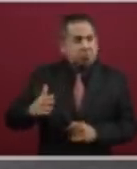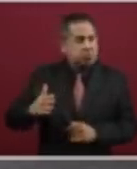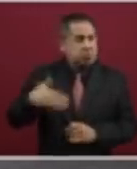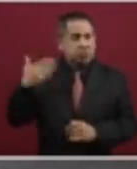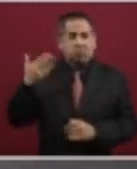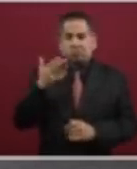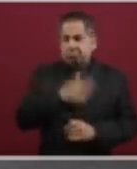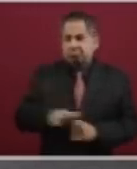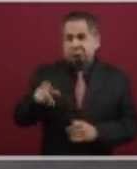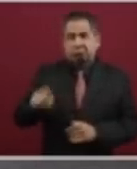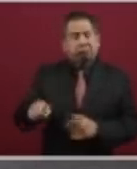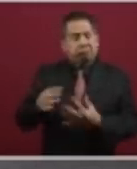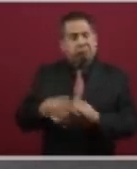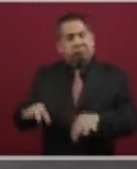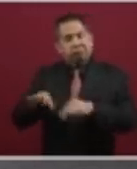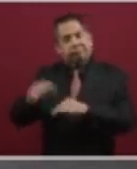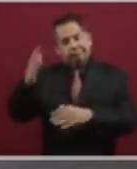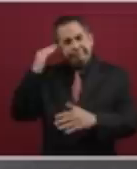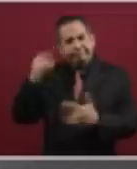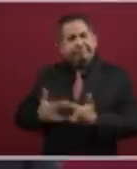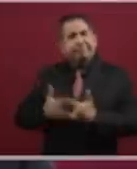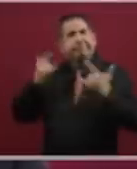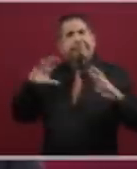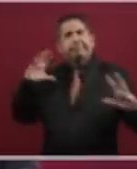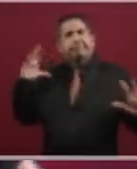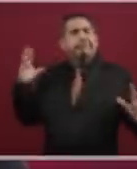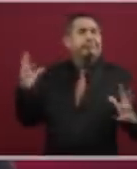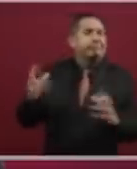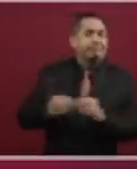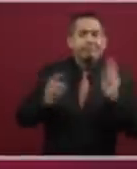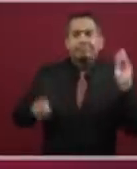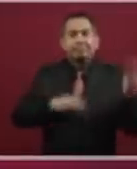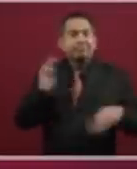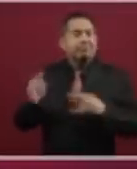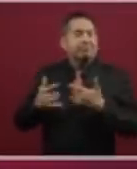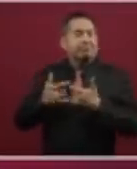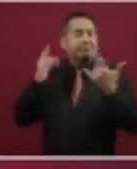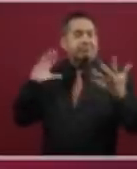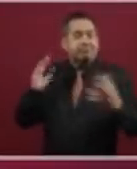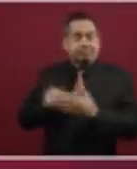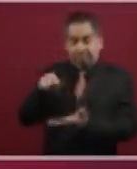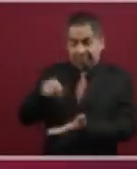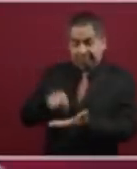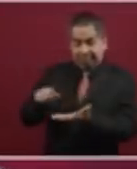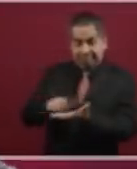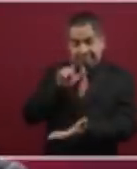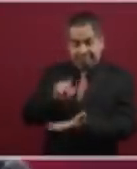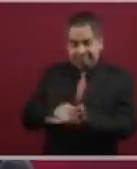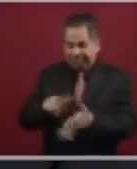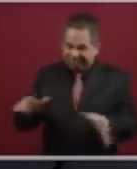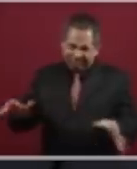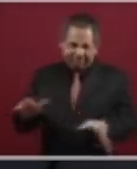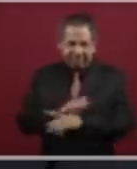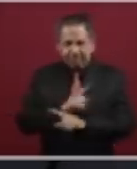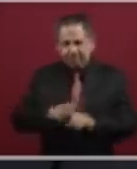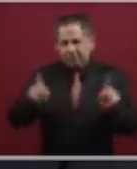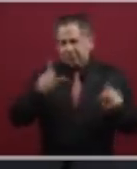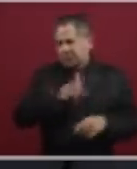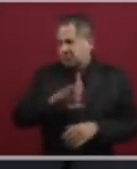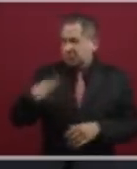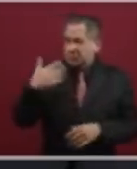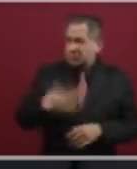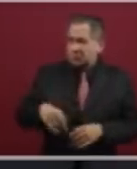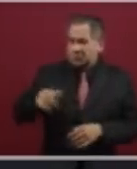que han habido en la historia de la humanidad. Por eso es grande, grande,